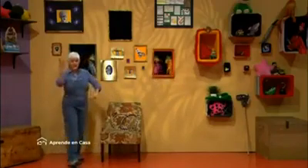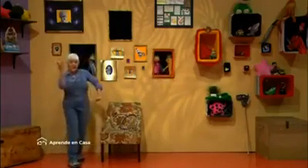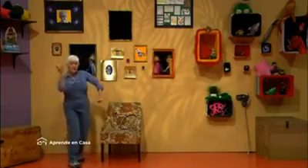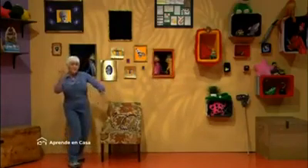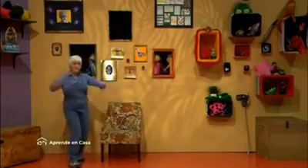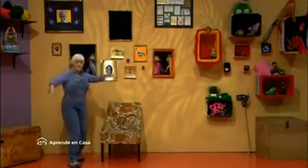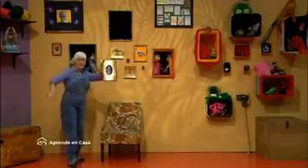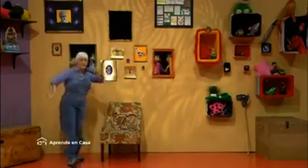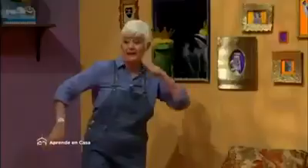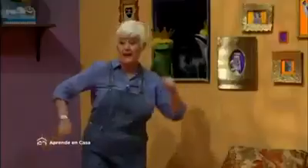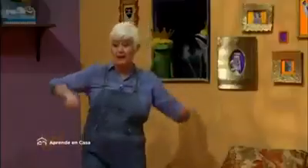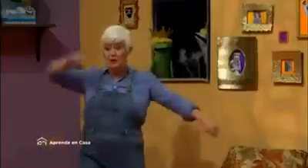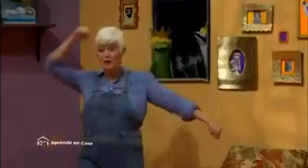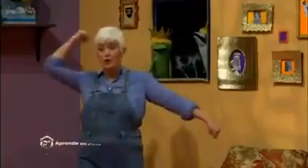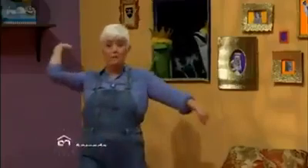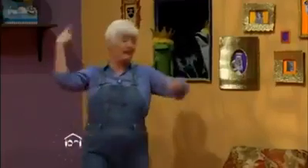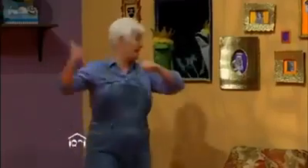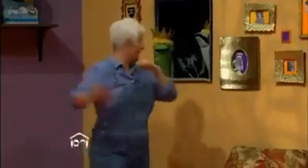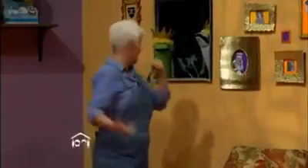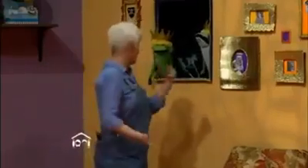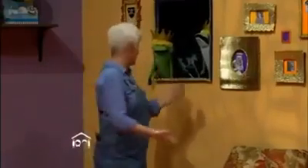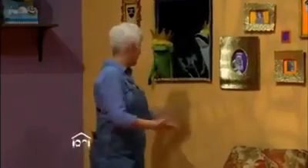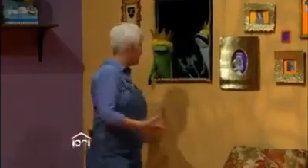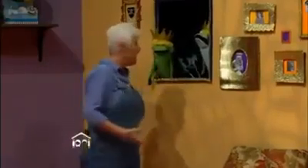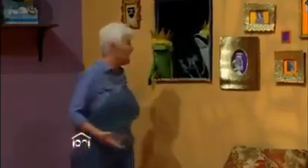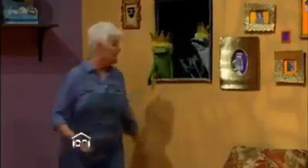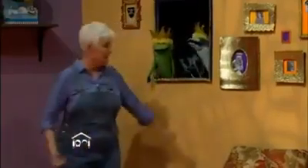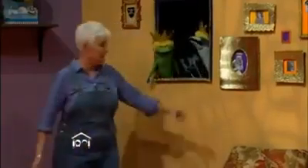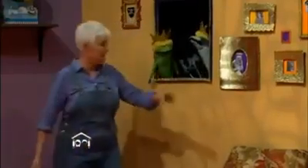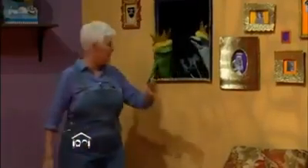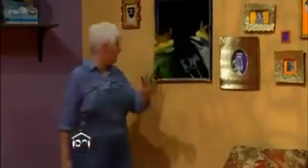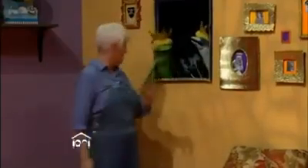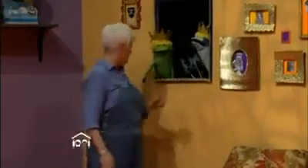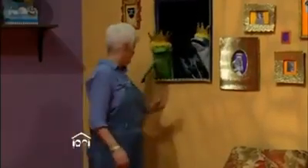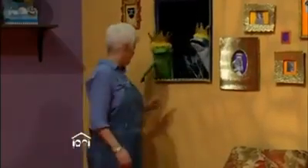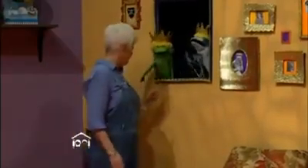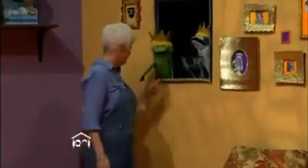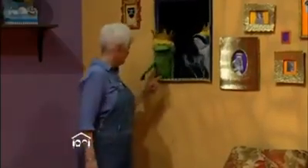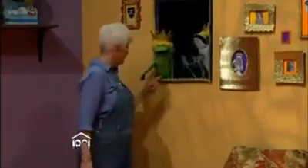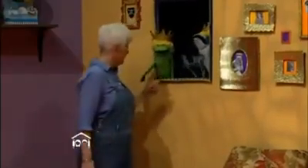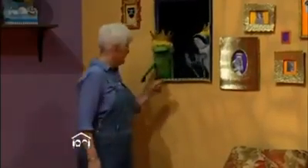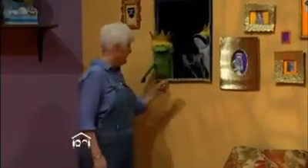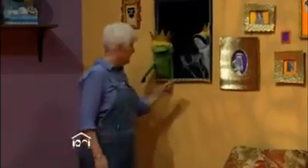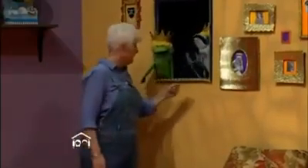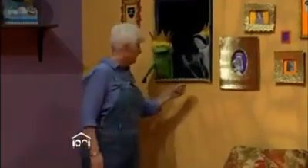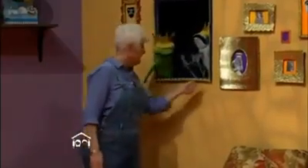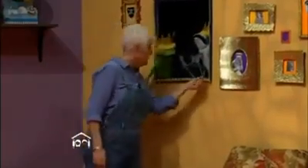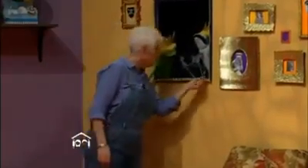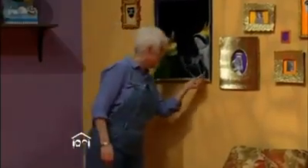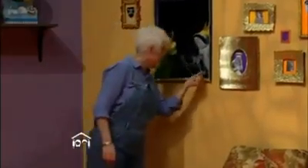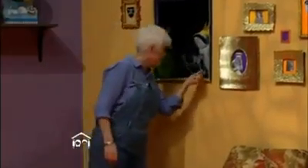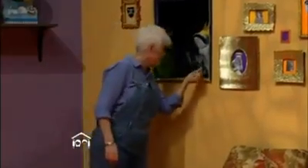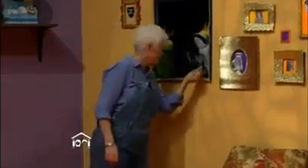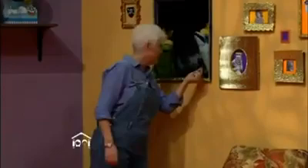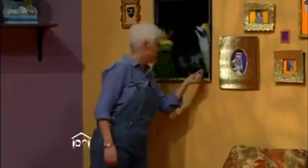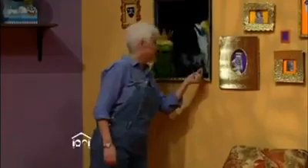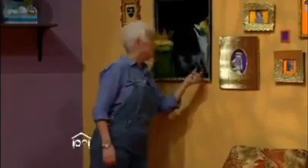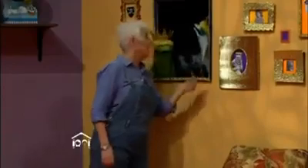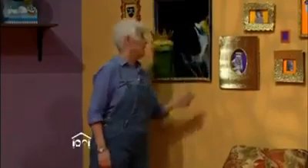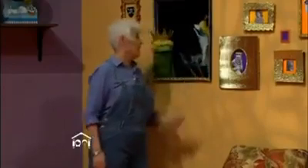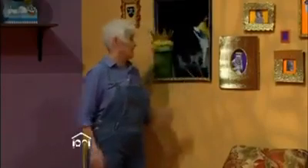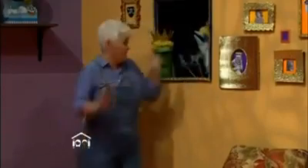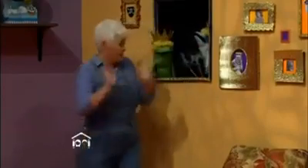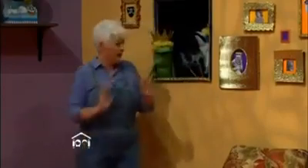defender a las damas, subirse al caballo, manejar la espada. Exactamente. ¿Qué es eso que traen ahí? ¿Esta es su espada?